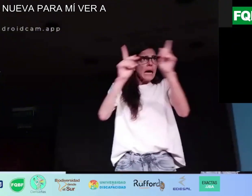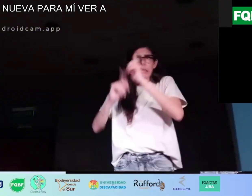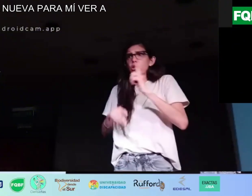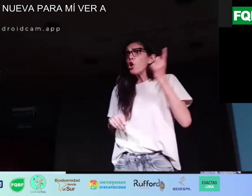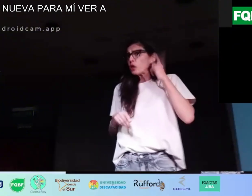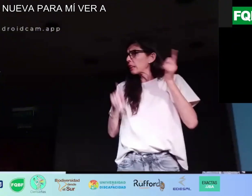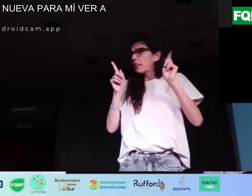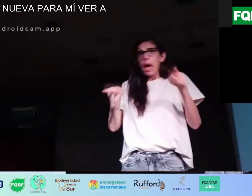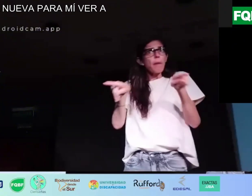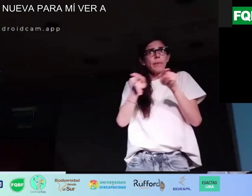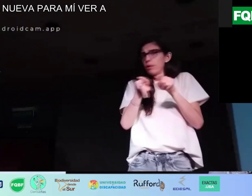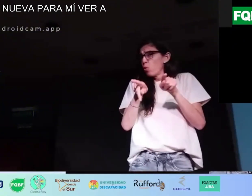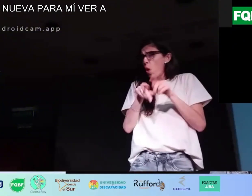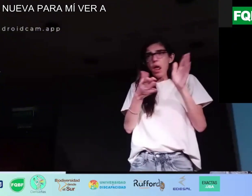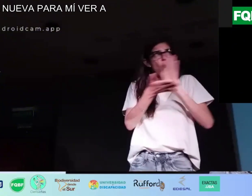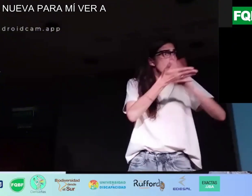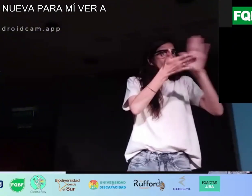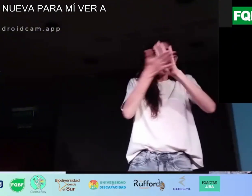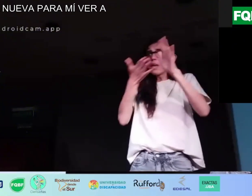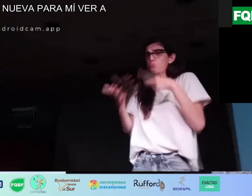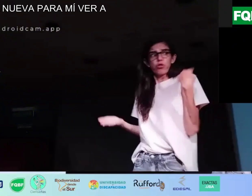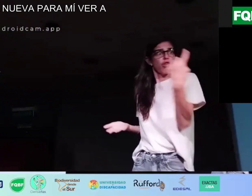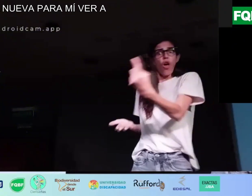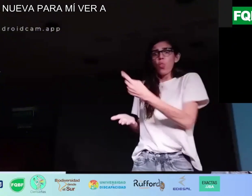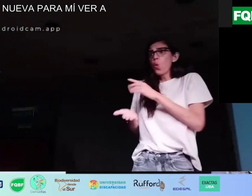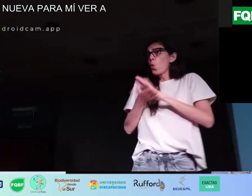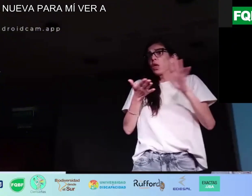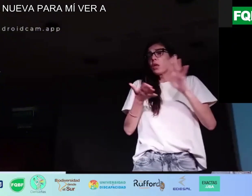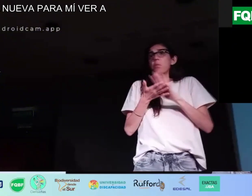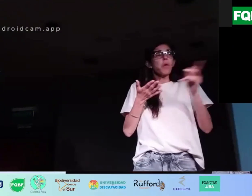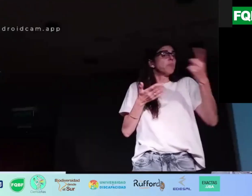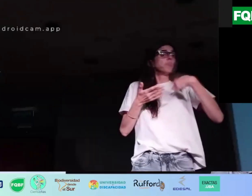Es una experiencia nueva para mí ver a profesoras